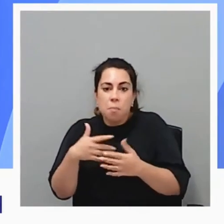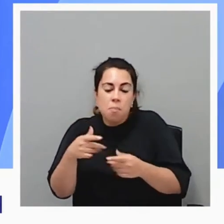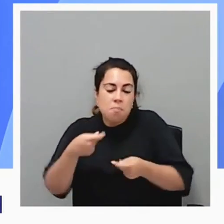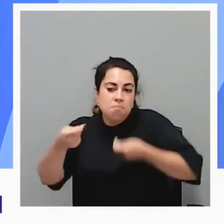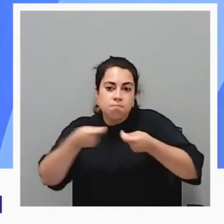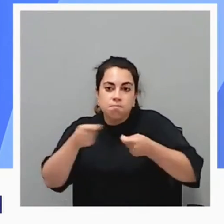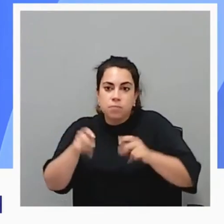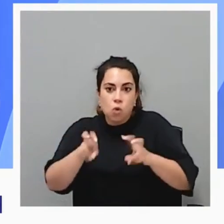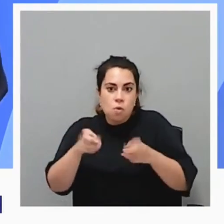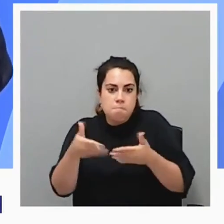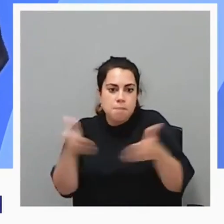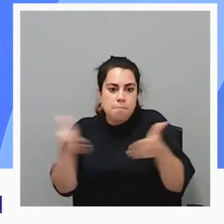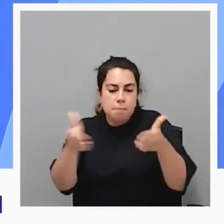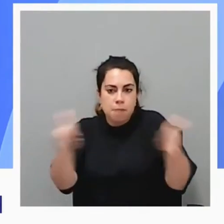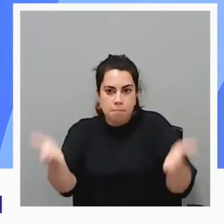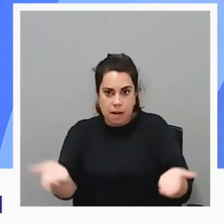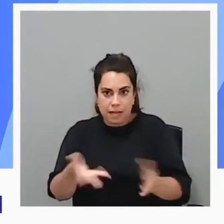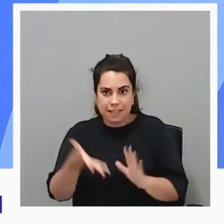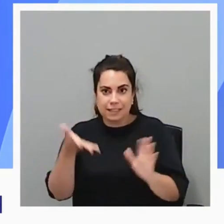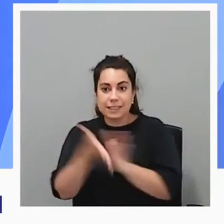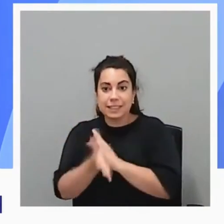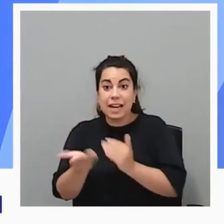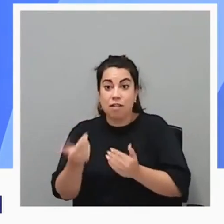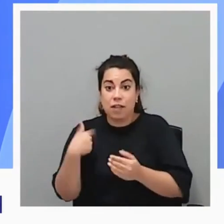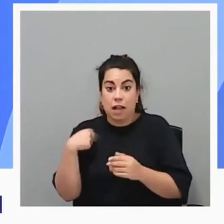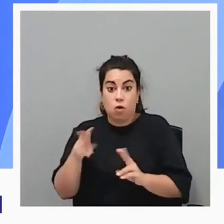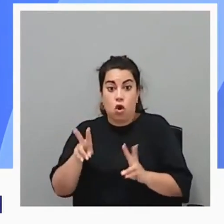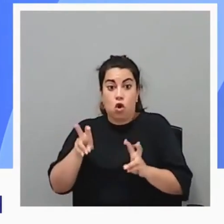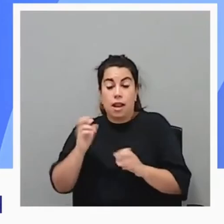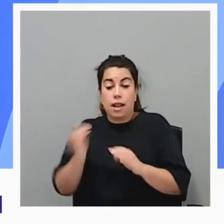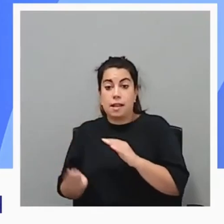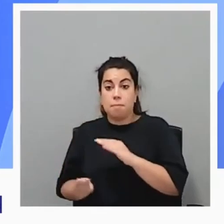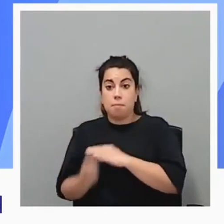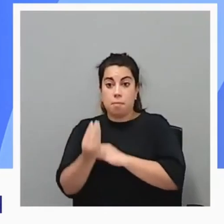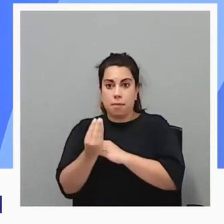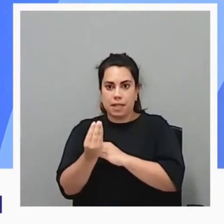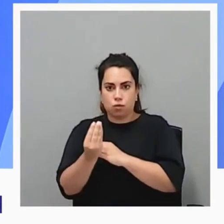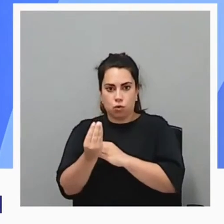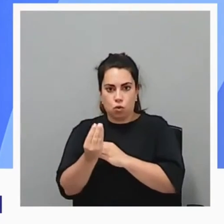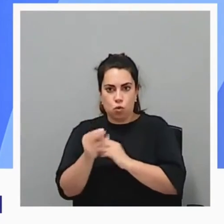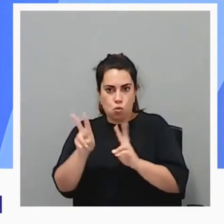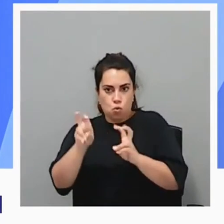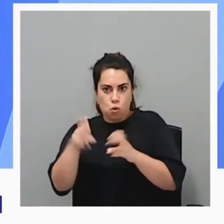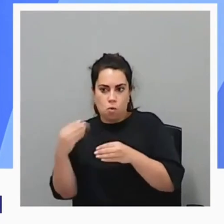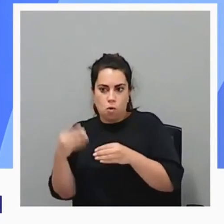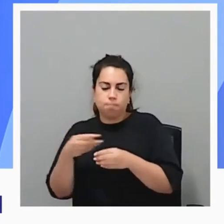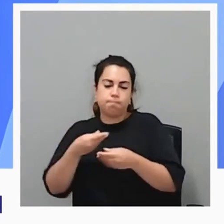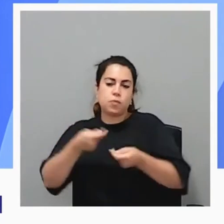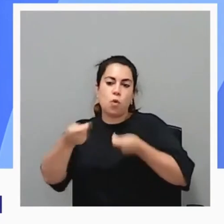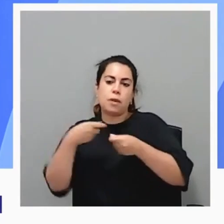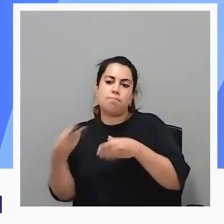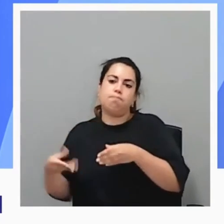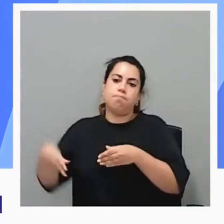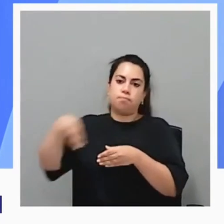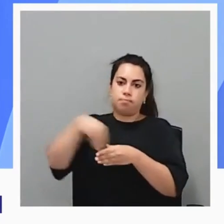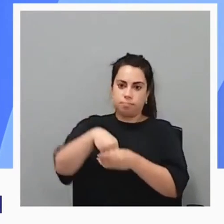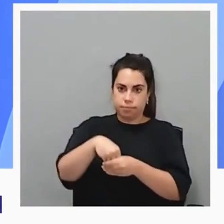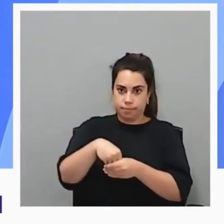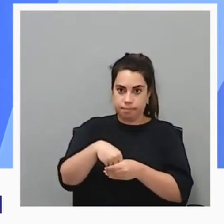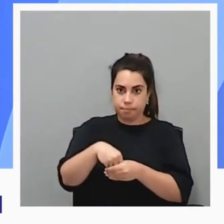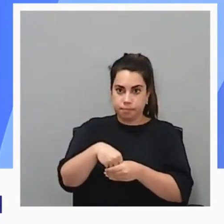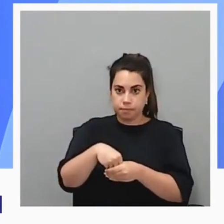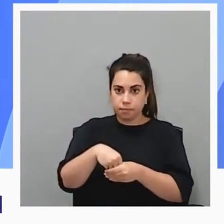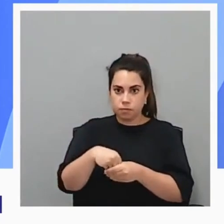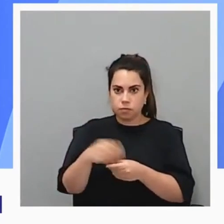cualquier invento, cualquier novedad que se incorpora a la actividad productiva. Durante muchos años eso se